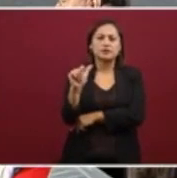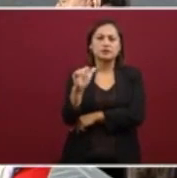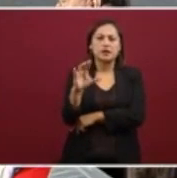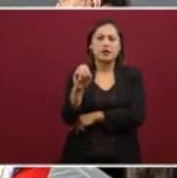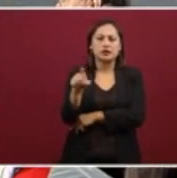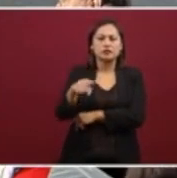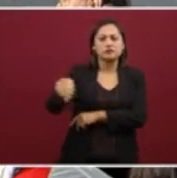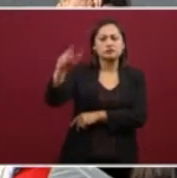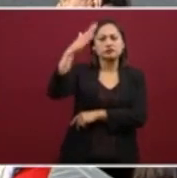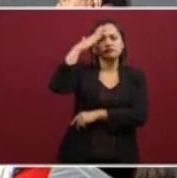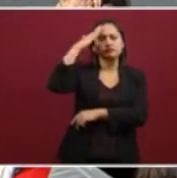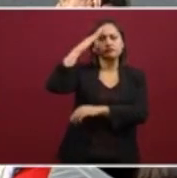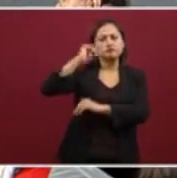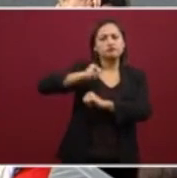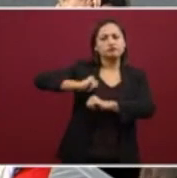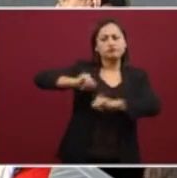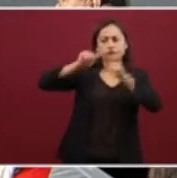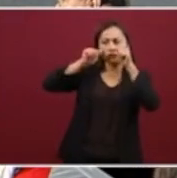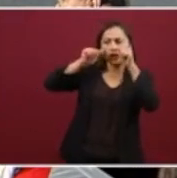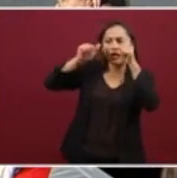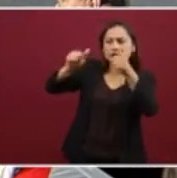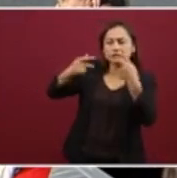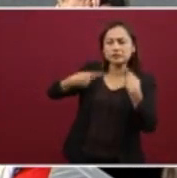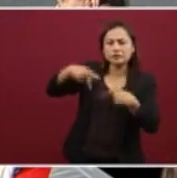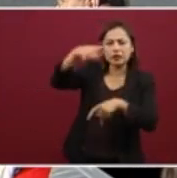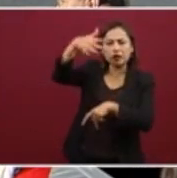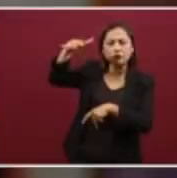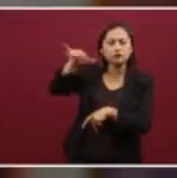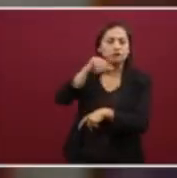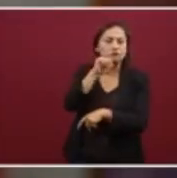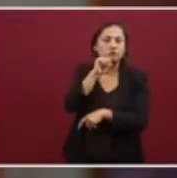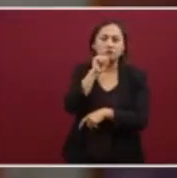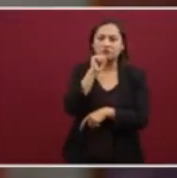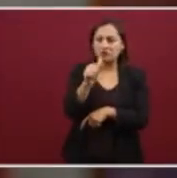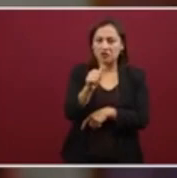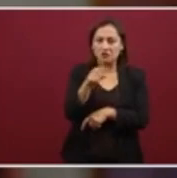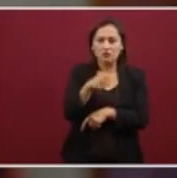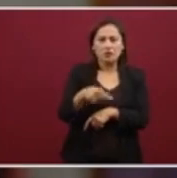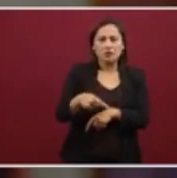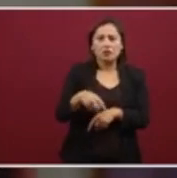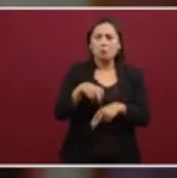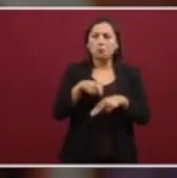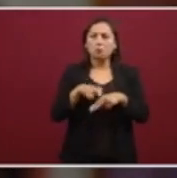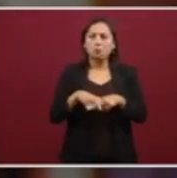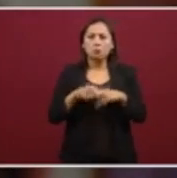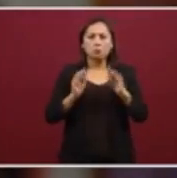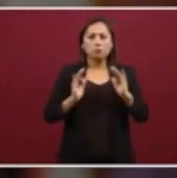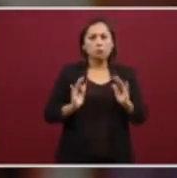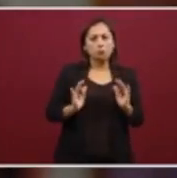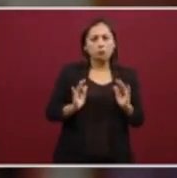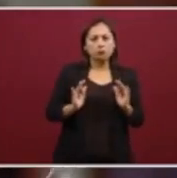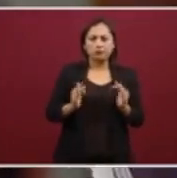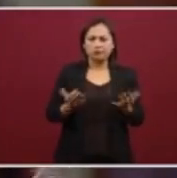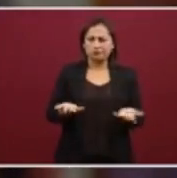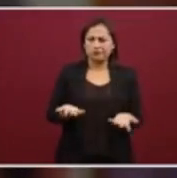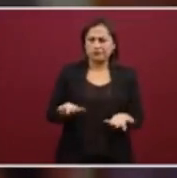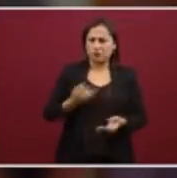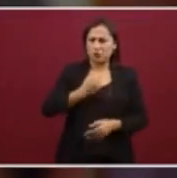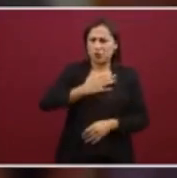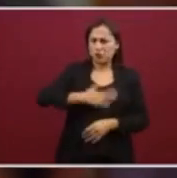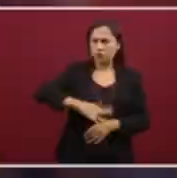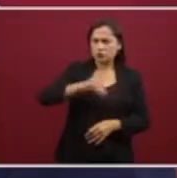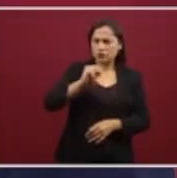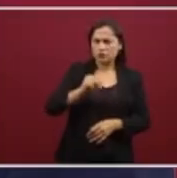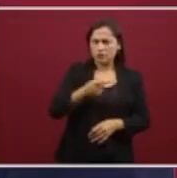den la atención adecuada a estas personas y solo están como muñequitos de aparador. Yo creo que no es justo. Están para